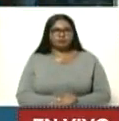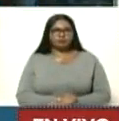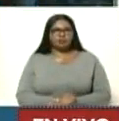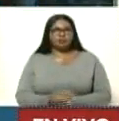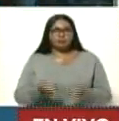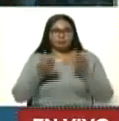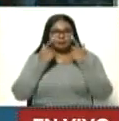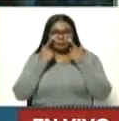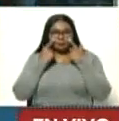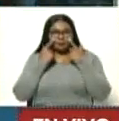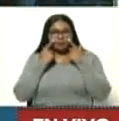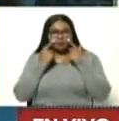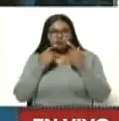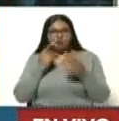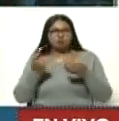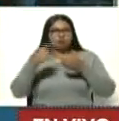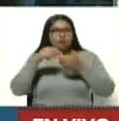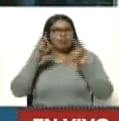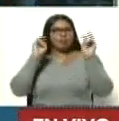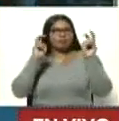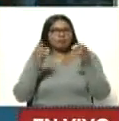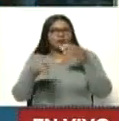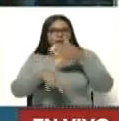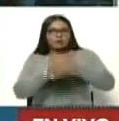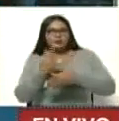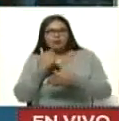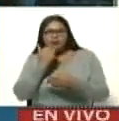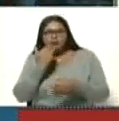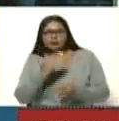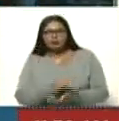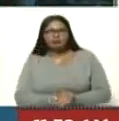Fíjense, solo voy a agregar al tema de la universidad una cosa.